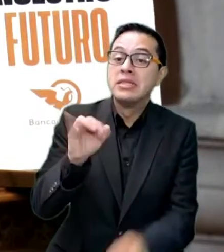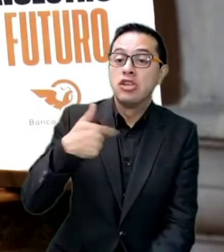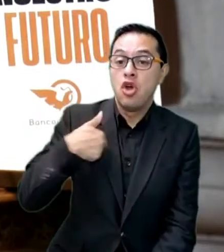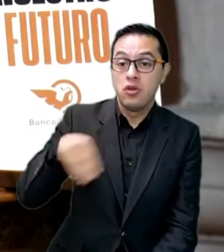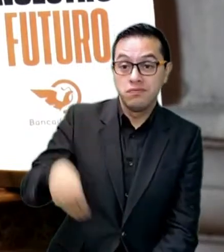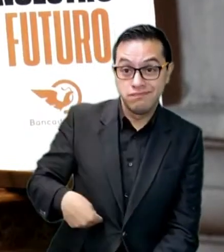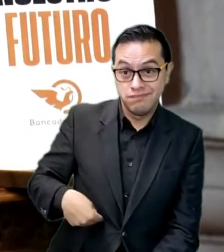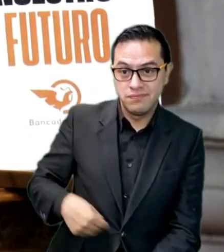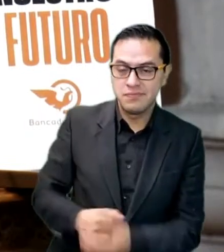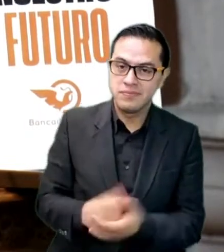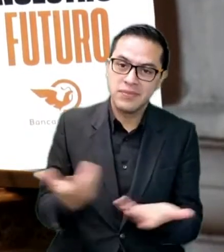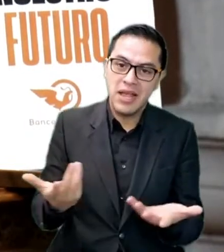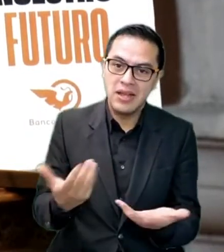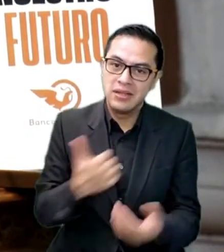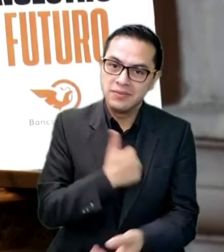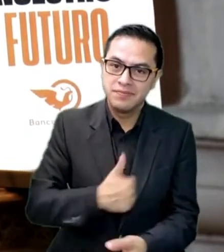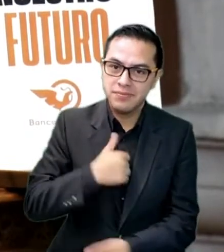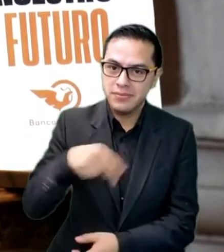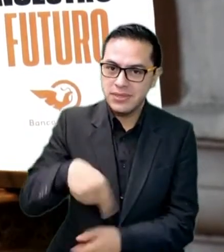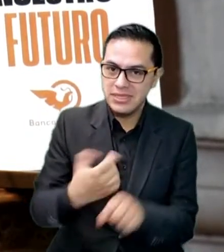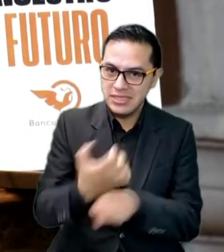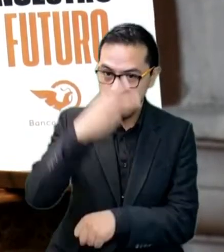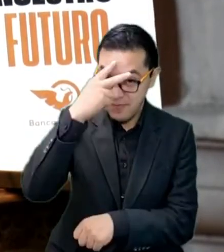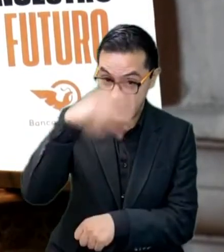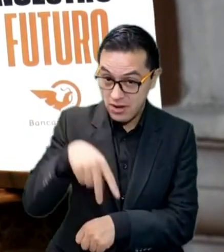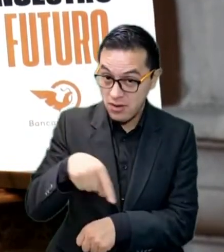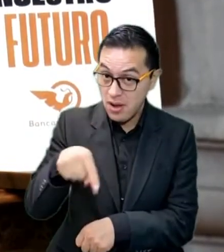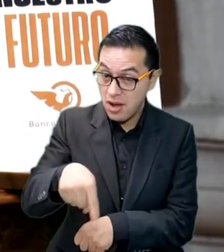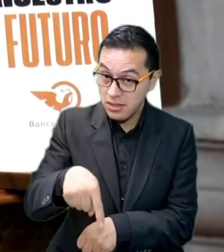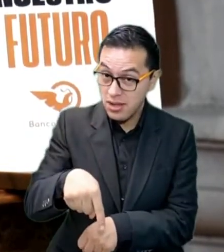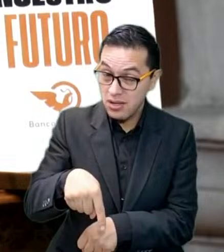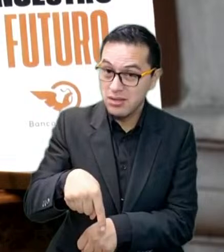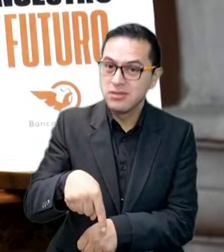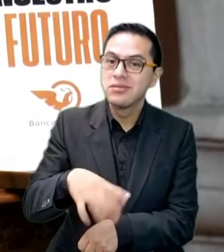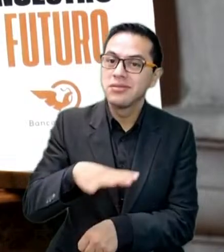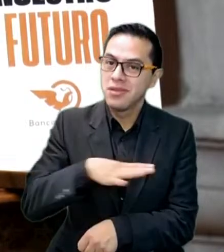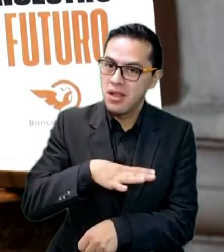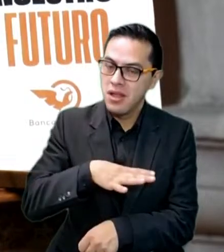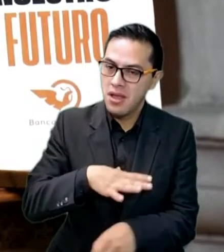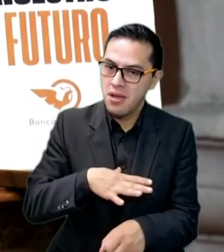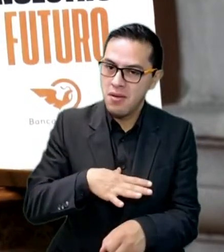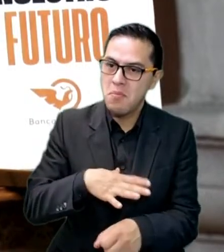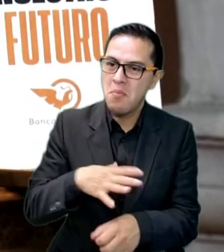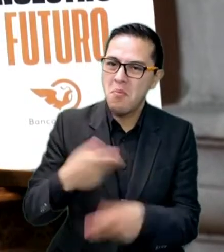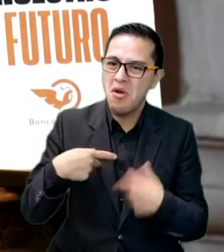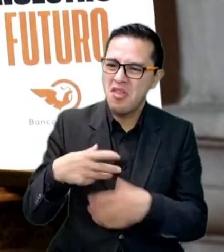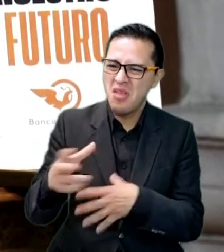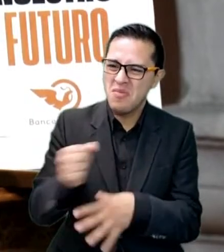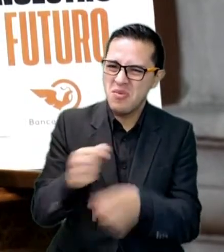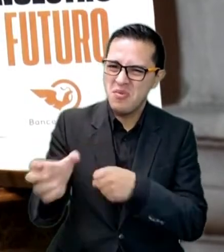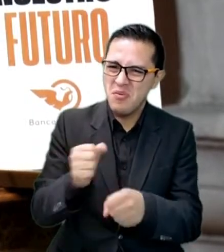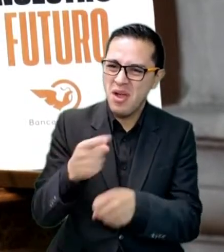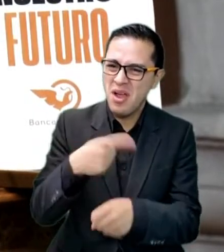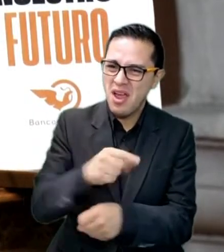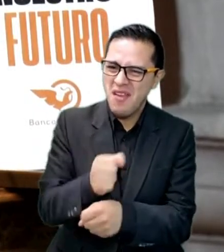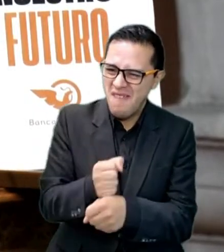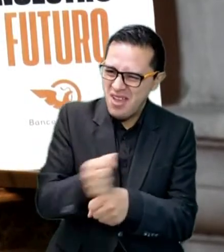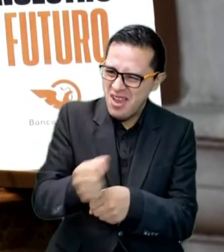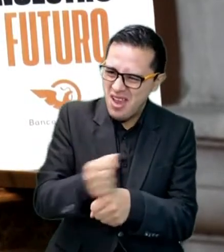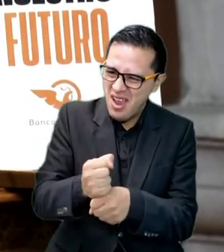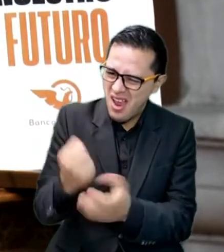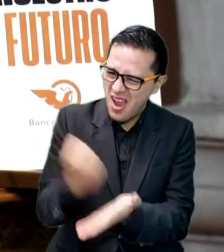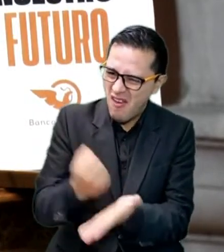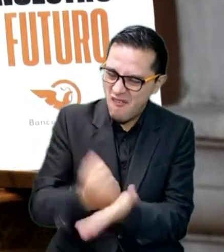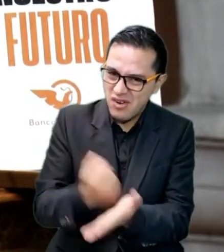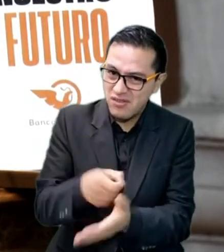una fábrica de culpables y métodos de tortura. En otros datos, en nuestra entidad,